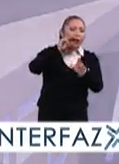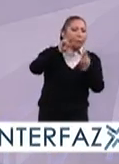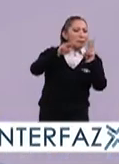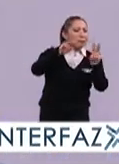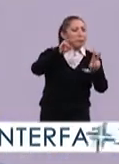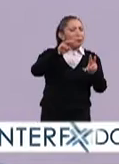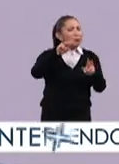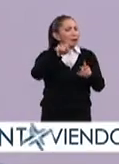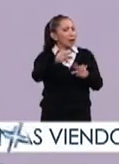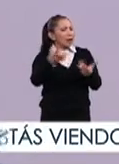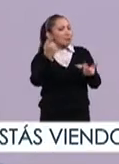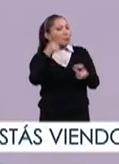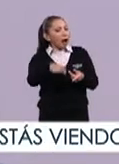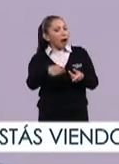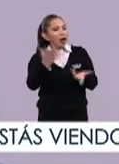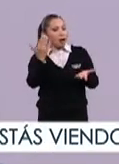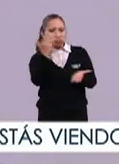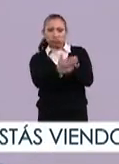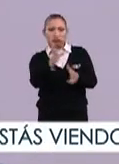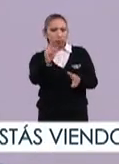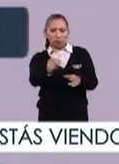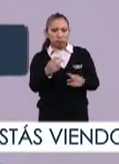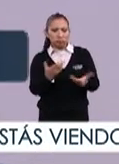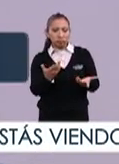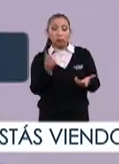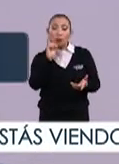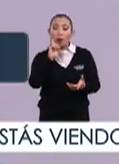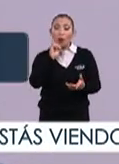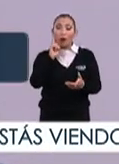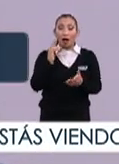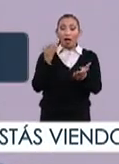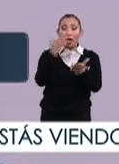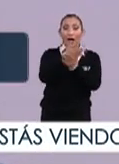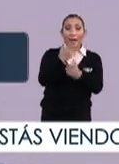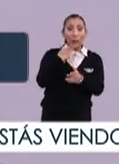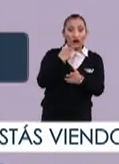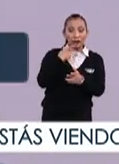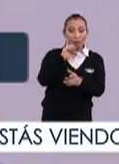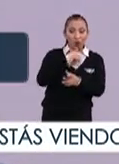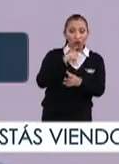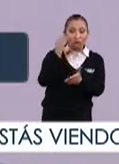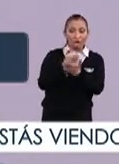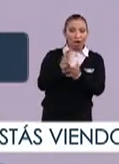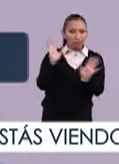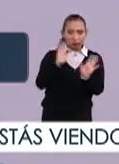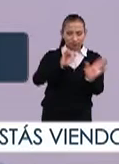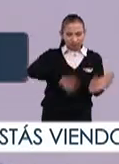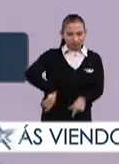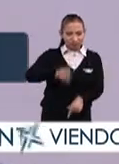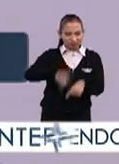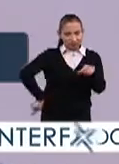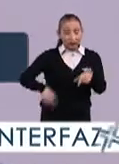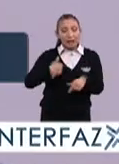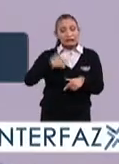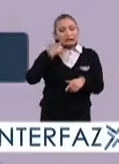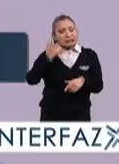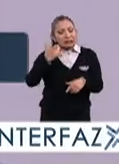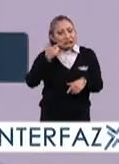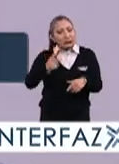siguiendo pues para poder obstaculizar la vida, el empoderamiento de la vida política en las mujeres, y justamente aquí lo que se trata de hacer es un